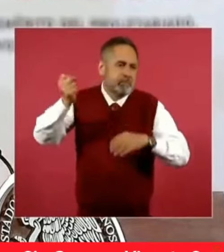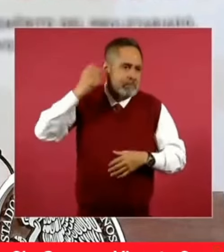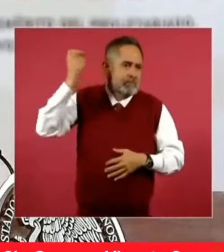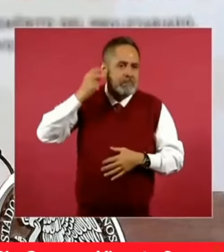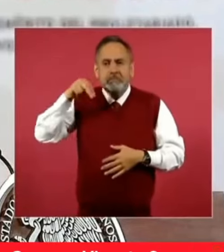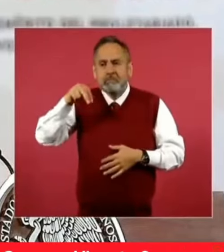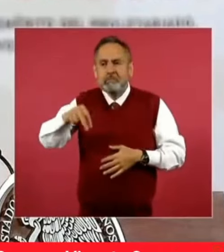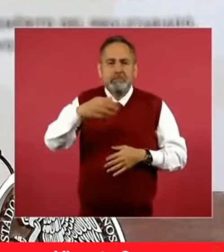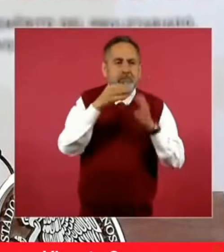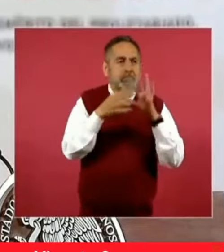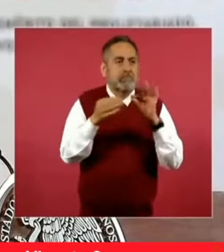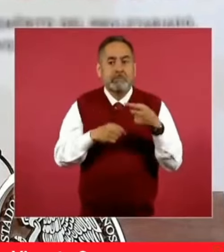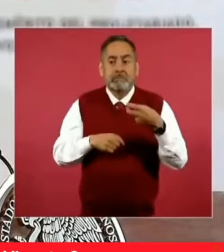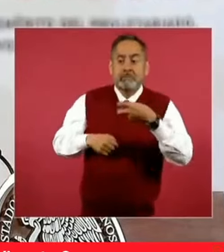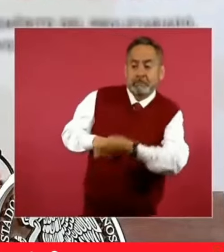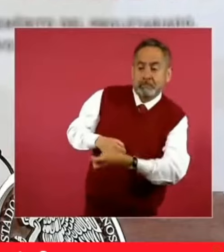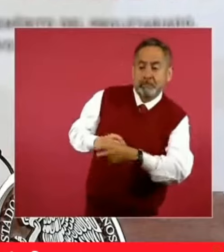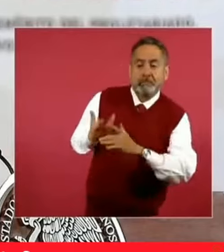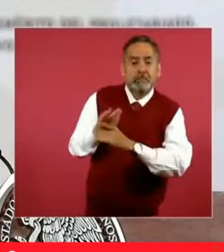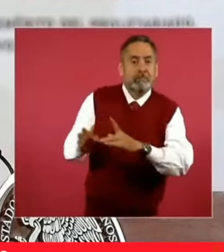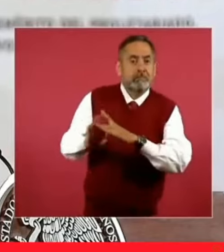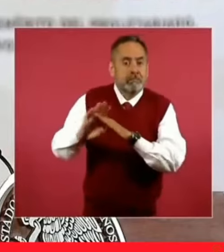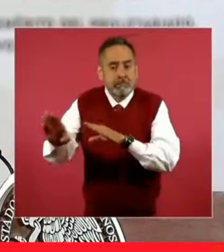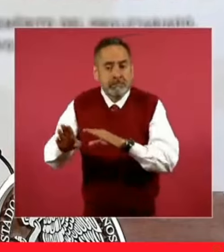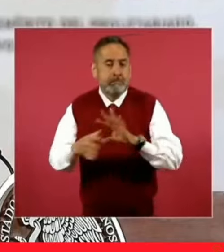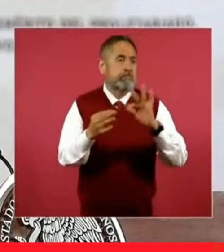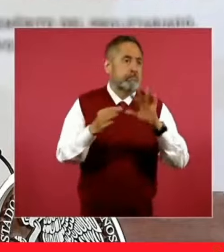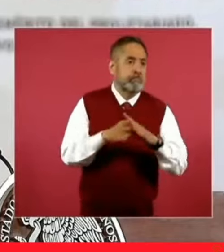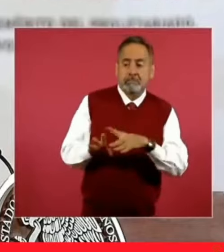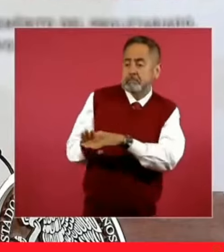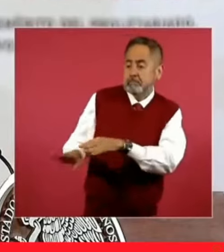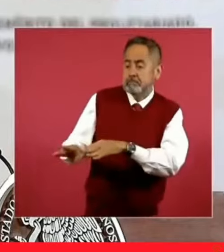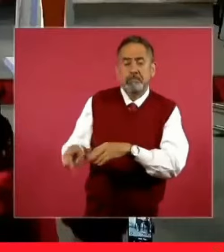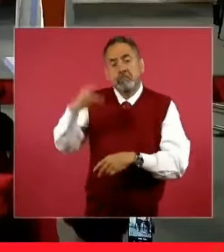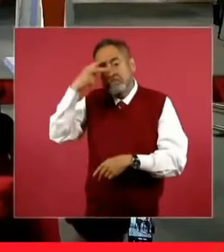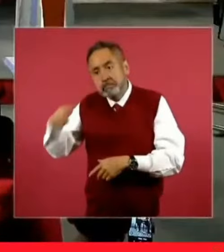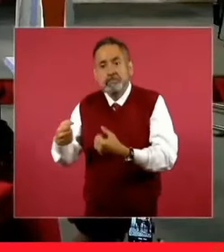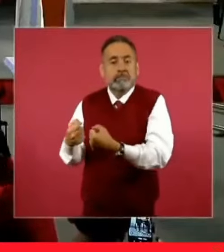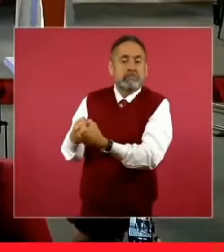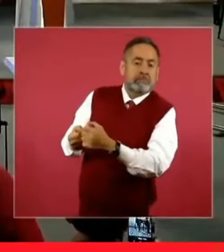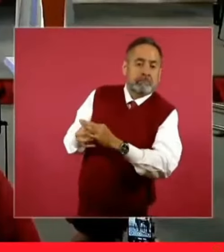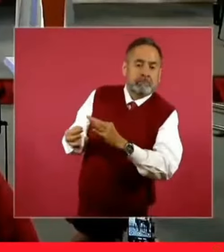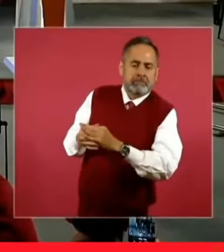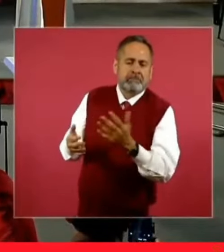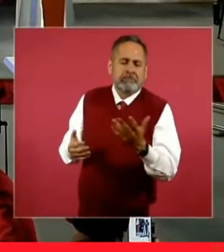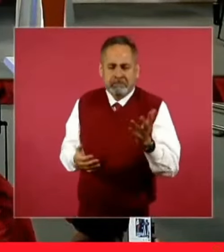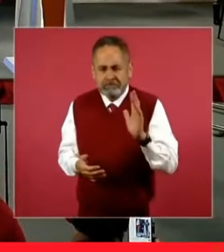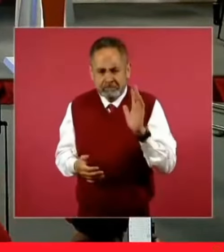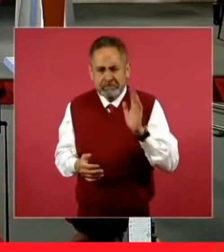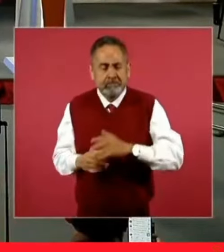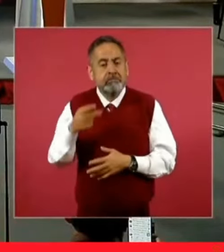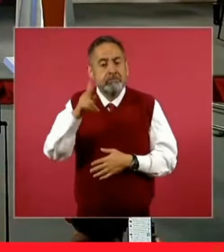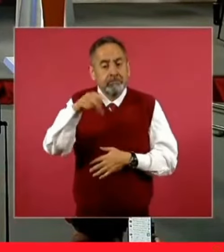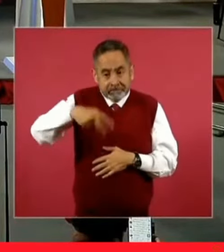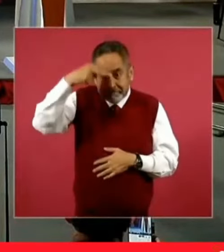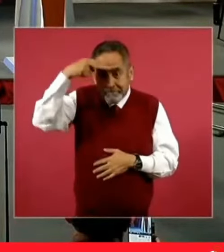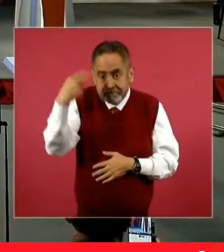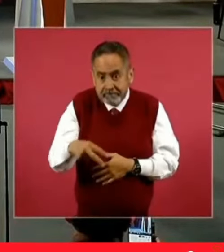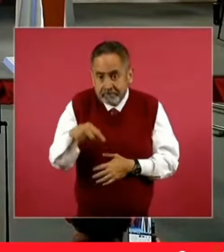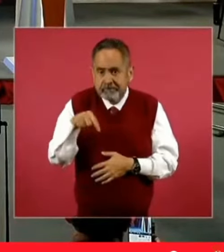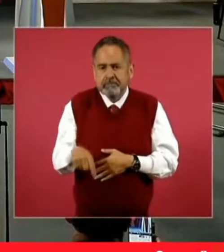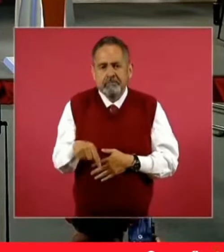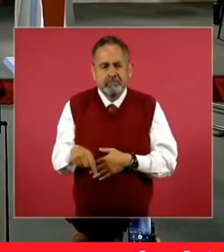temas recurrentes la migración y la frontera con México. Pero en nuestro país, raramente, se van